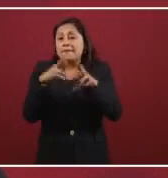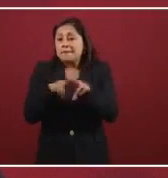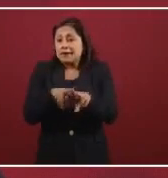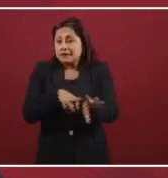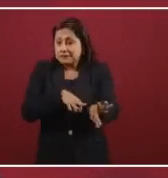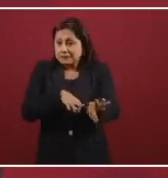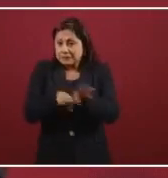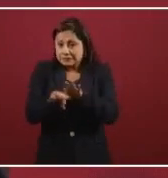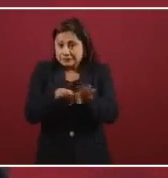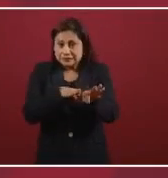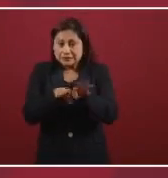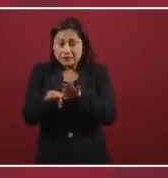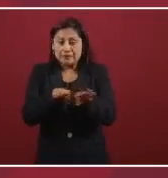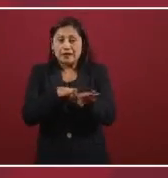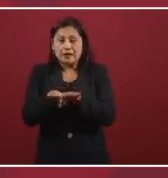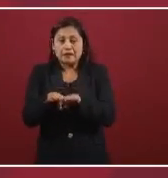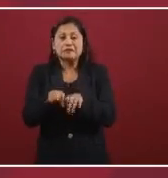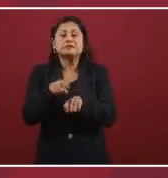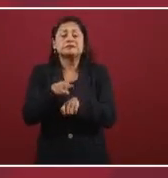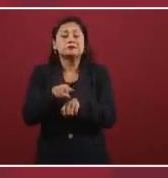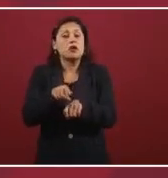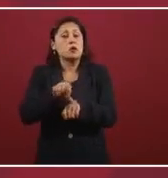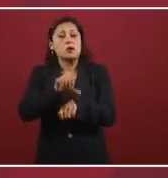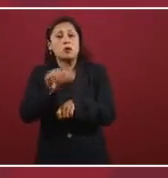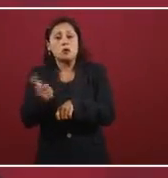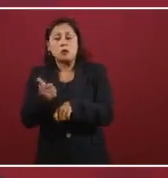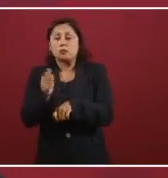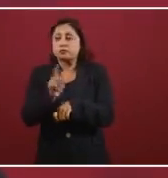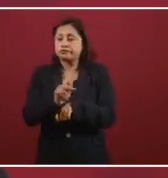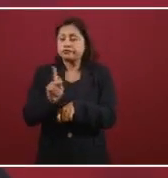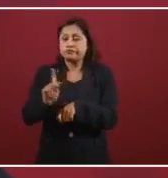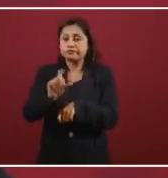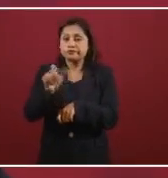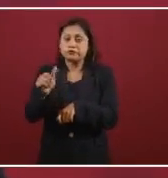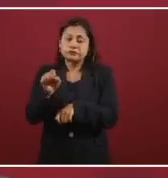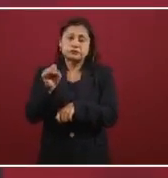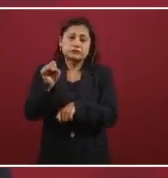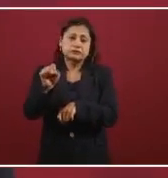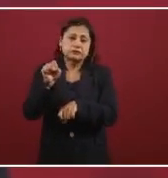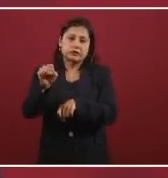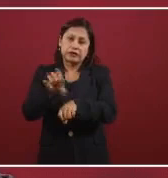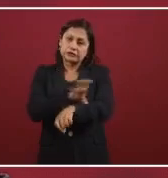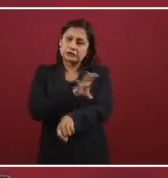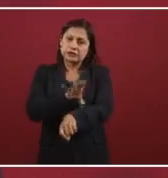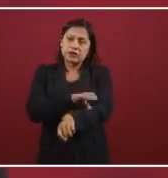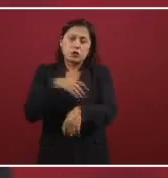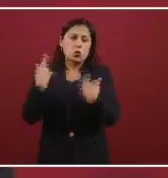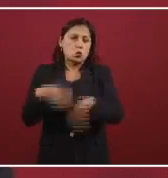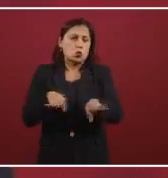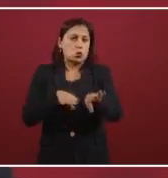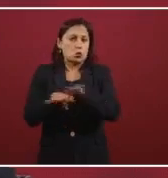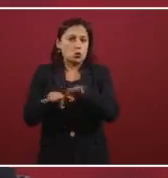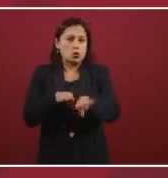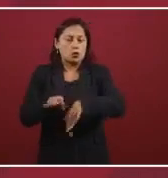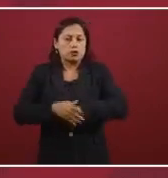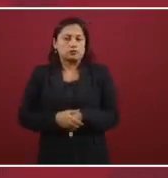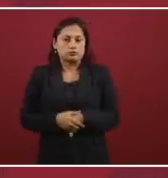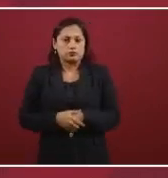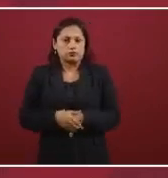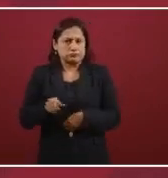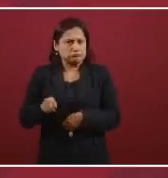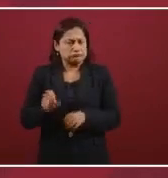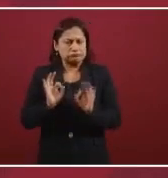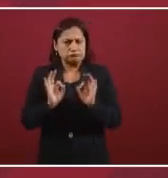los trabajadores electricistas, son muy buenos. Yo he puesto aquí el ejemplo, se va la luz, se quema un